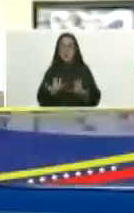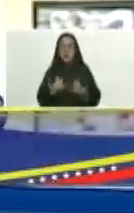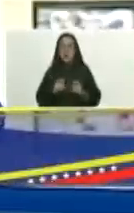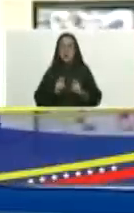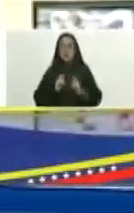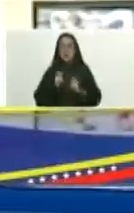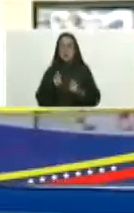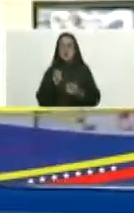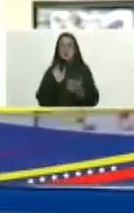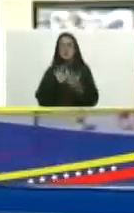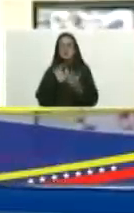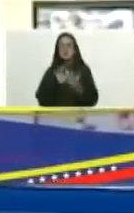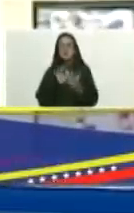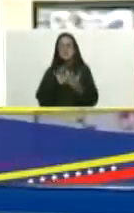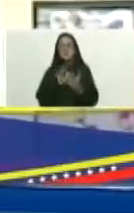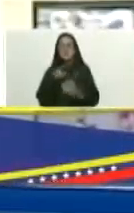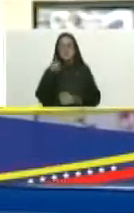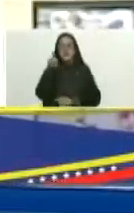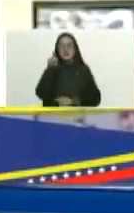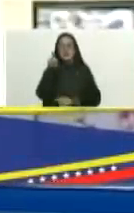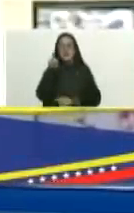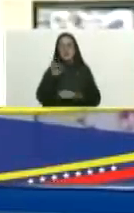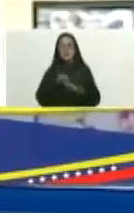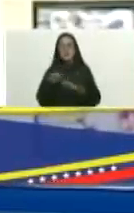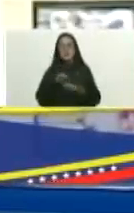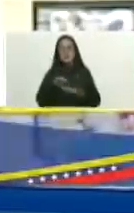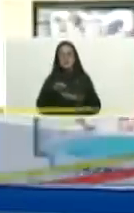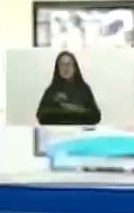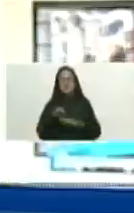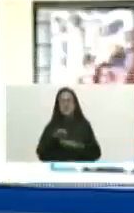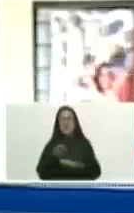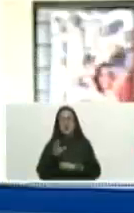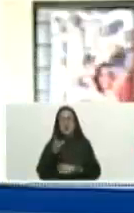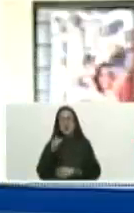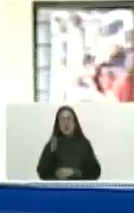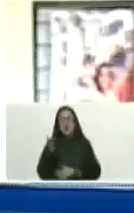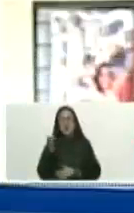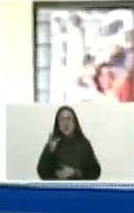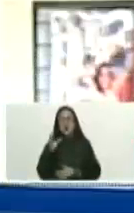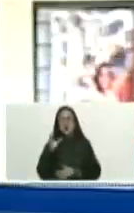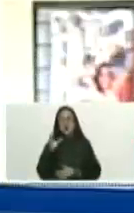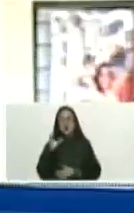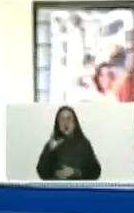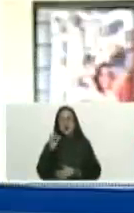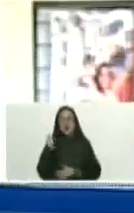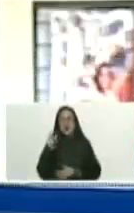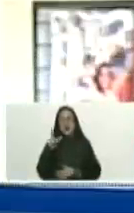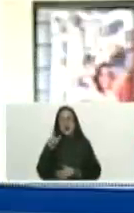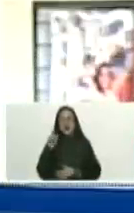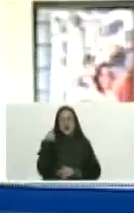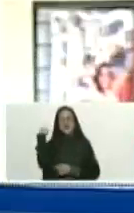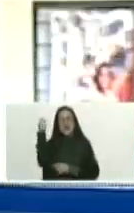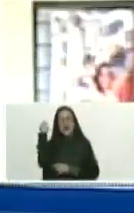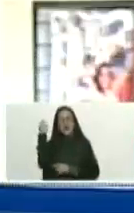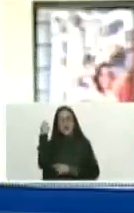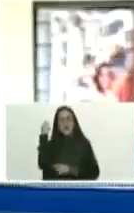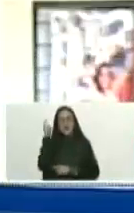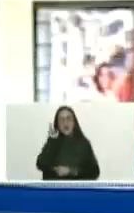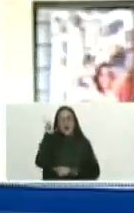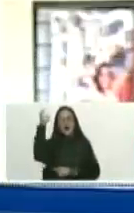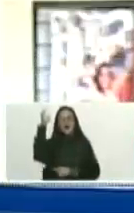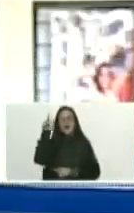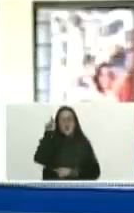dar el pase allá en el municipio, en Calabozo, el corazón del llano